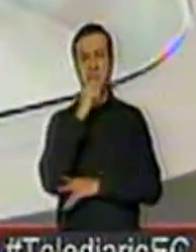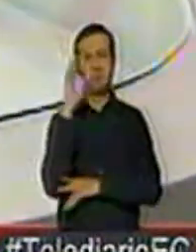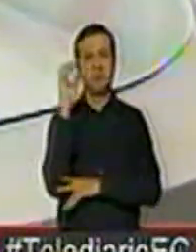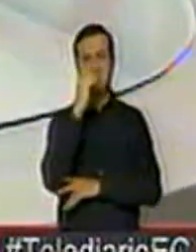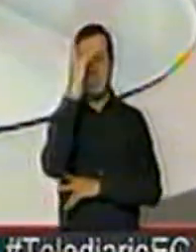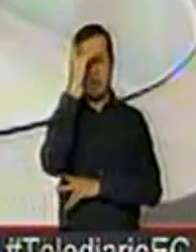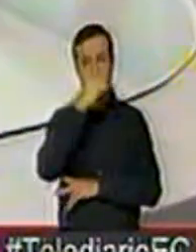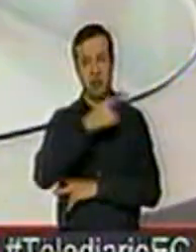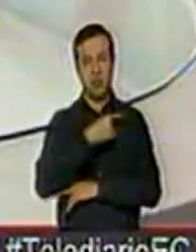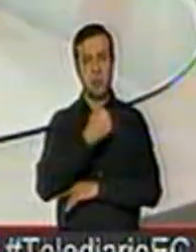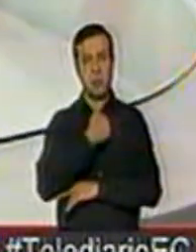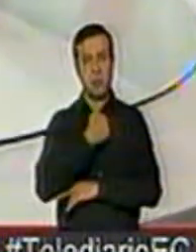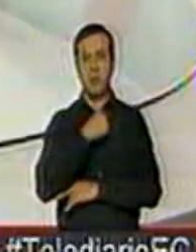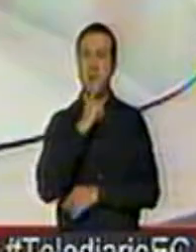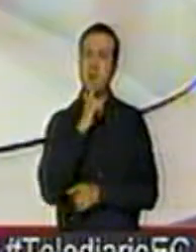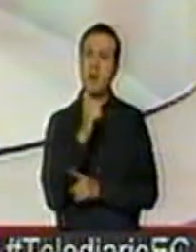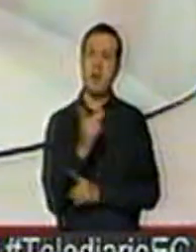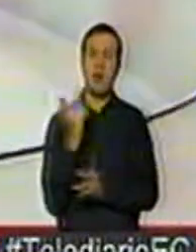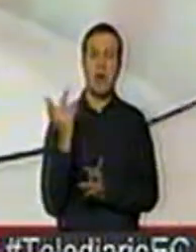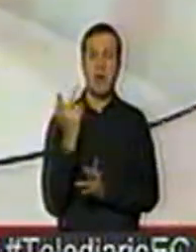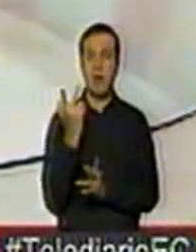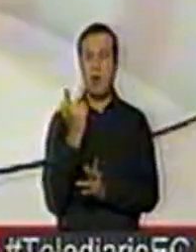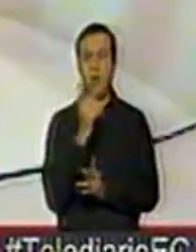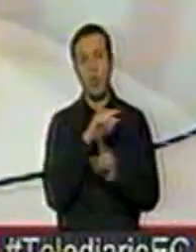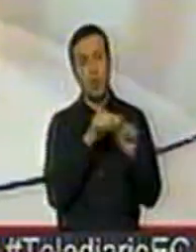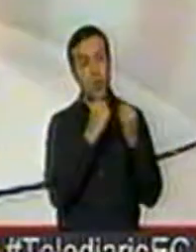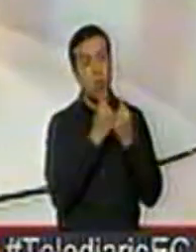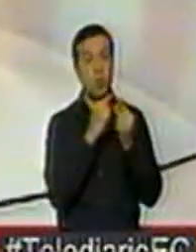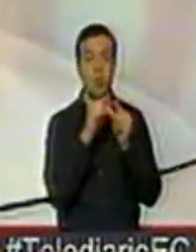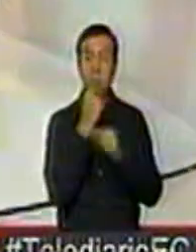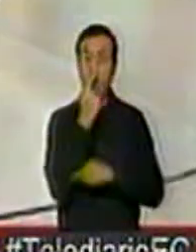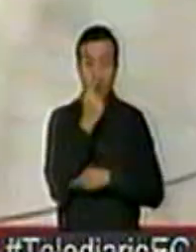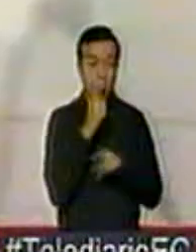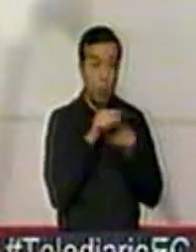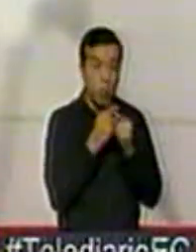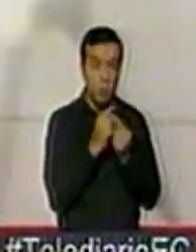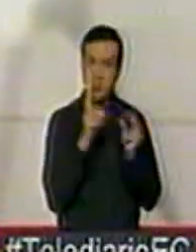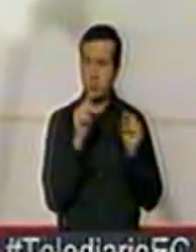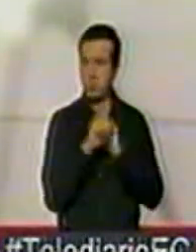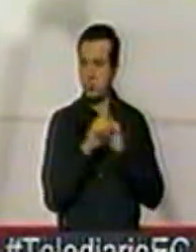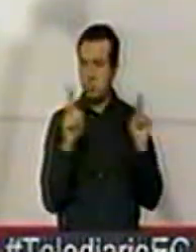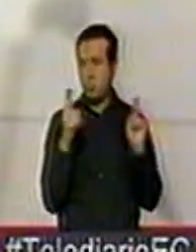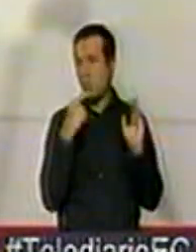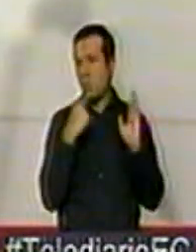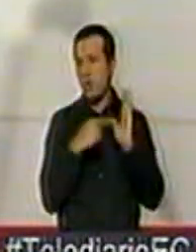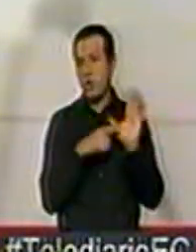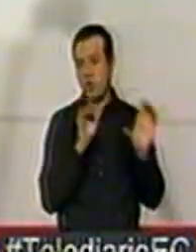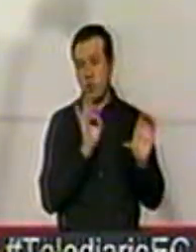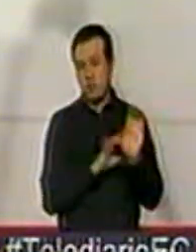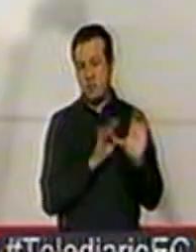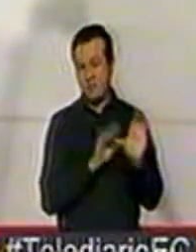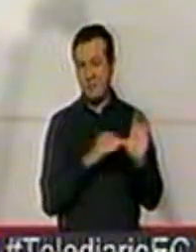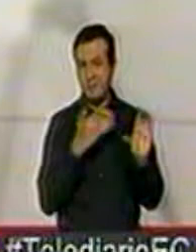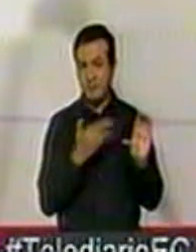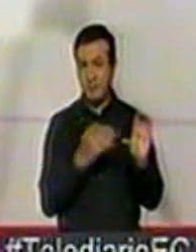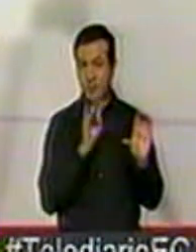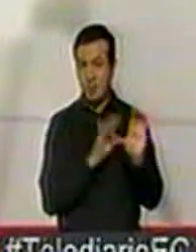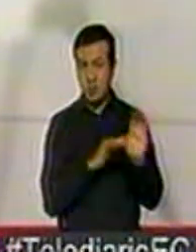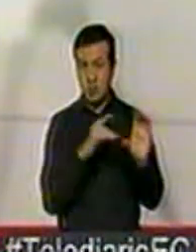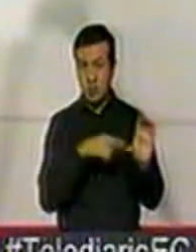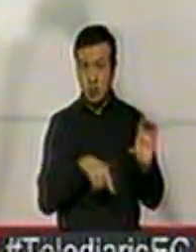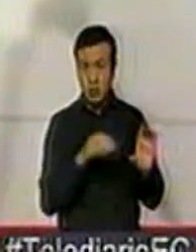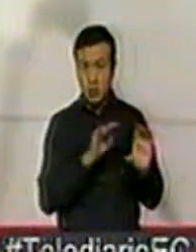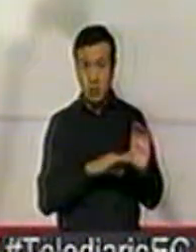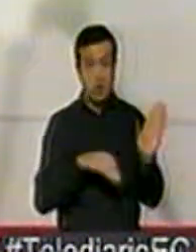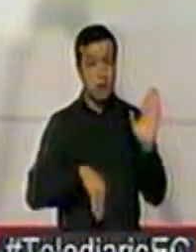beneficie al país y no intereses de grupos. Porque la polémica en torno al Consejo de Participación Ciudadana a veces se ha ido hasta